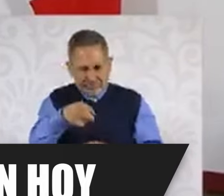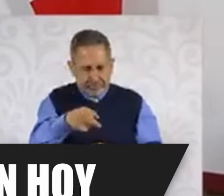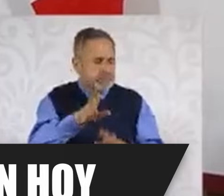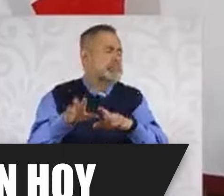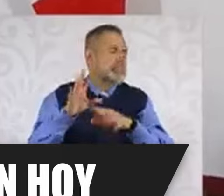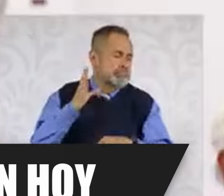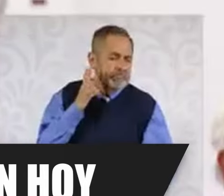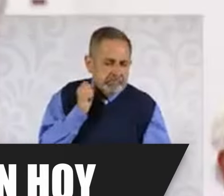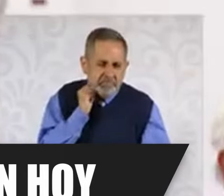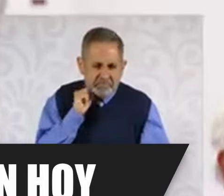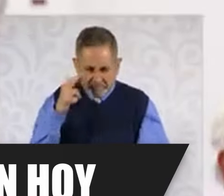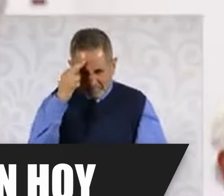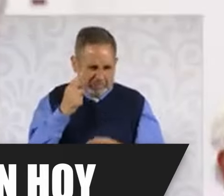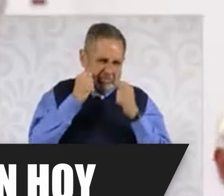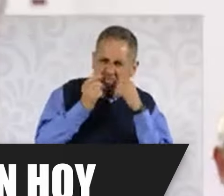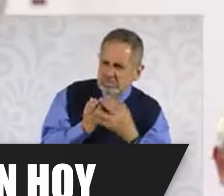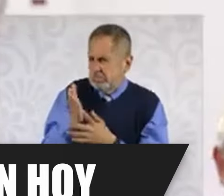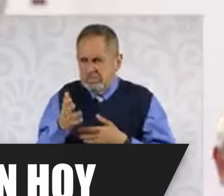A la Cámara de Senadores,